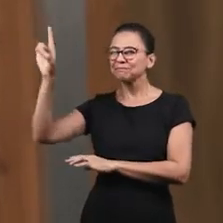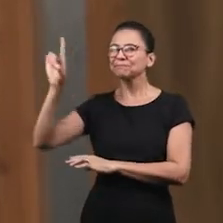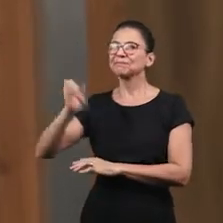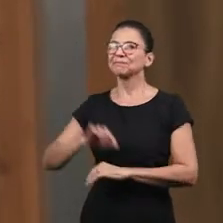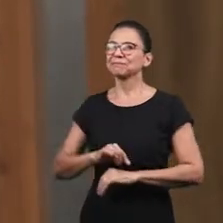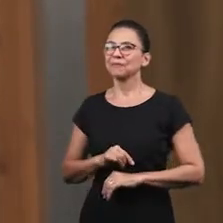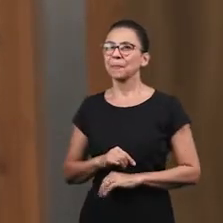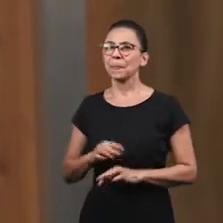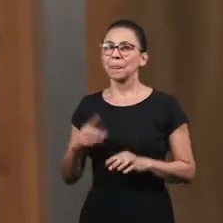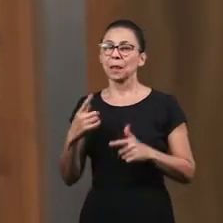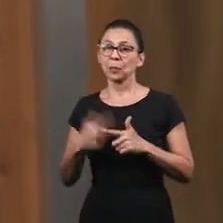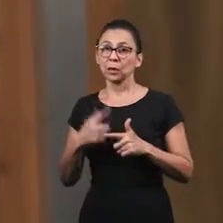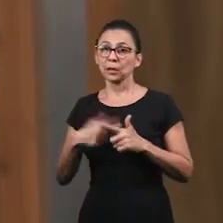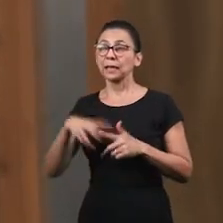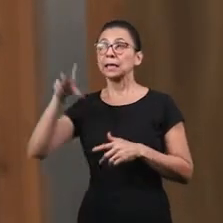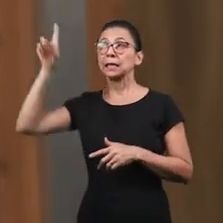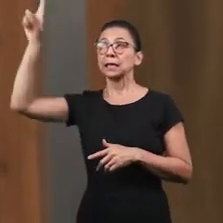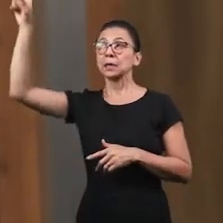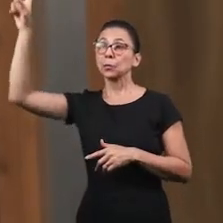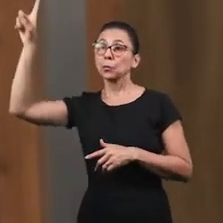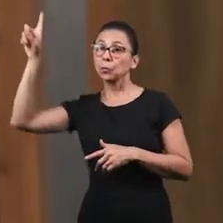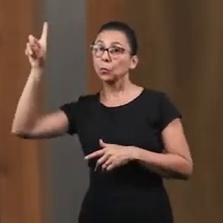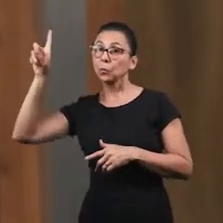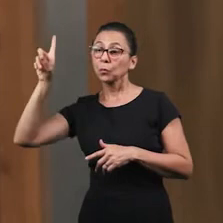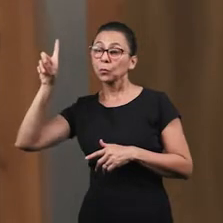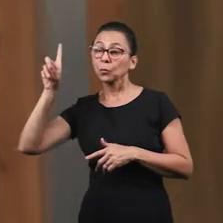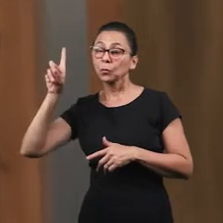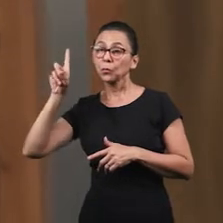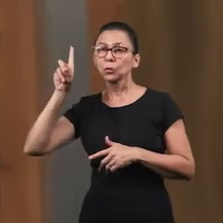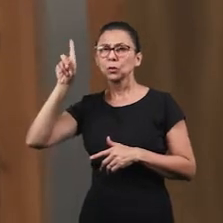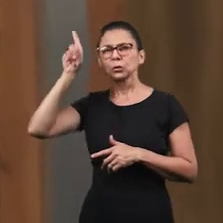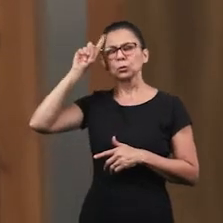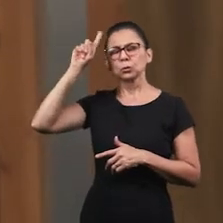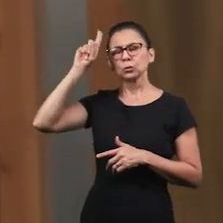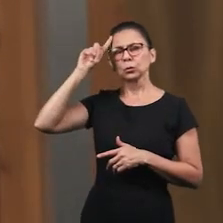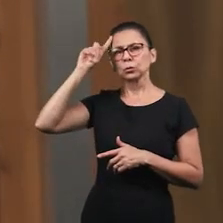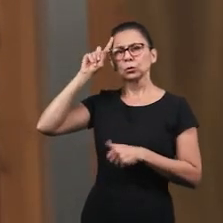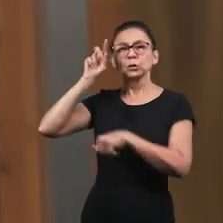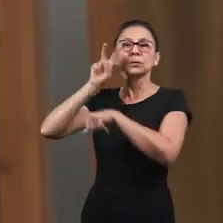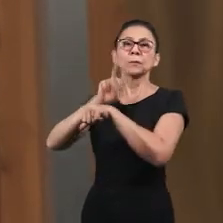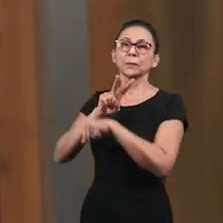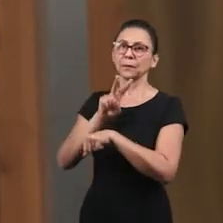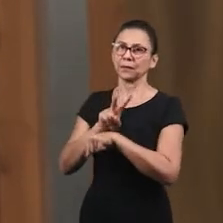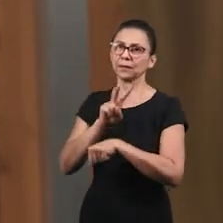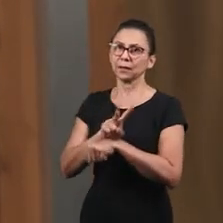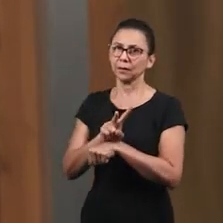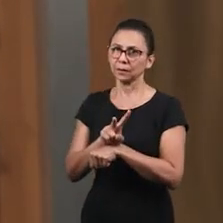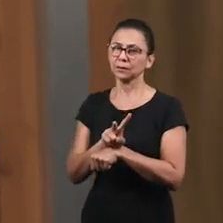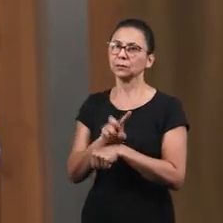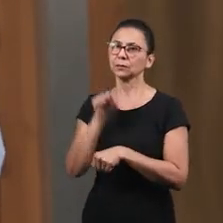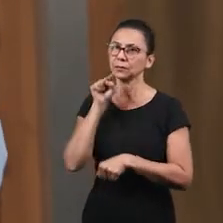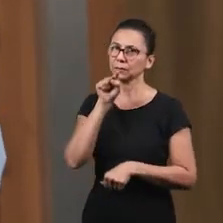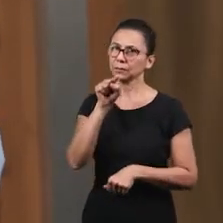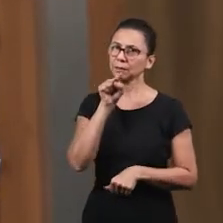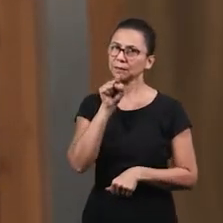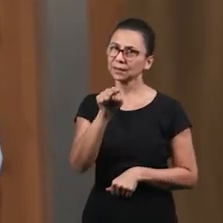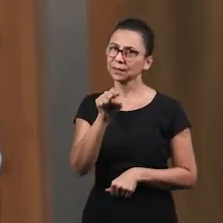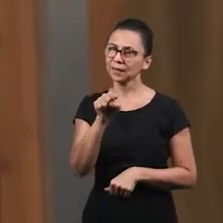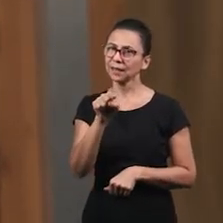Y andar con Dios es saber que Dios está todos los días a nuestro lado y que no estamos